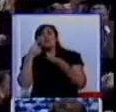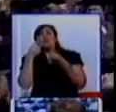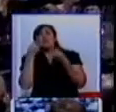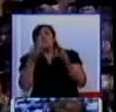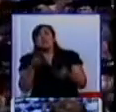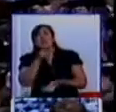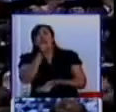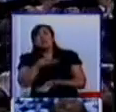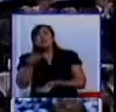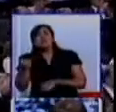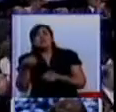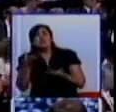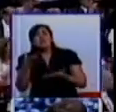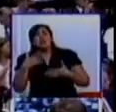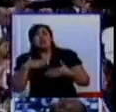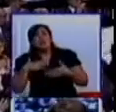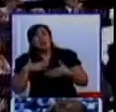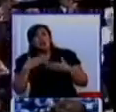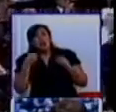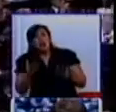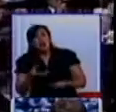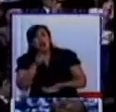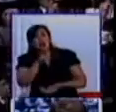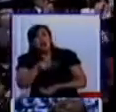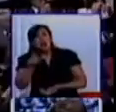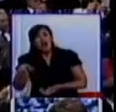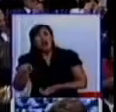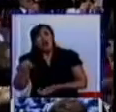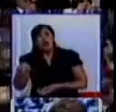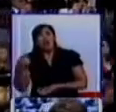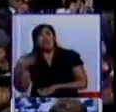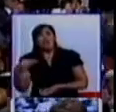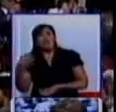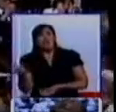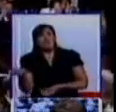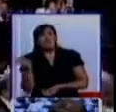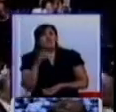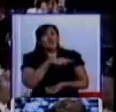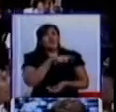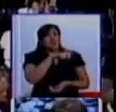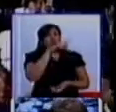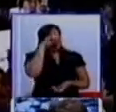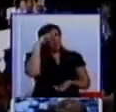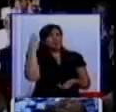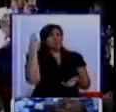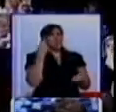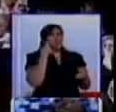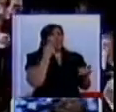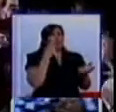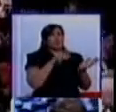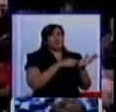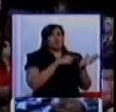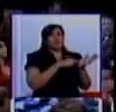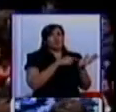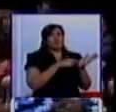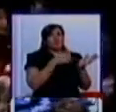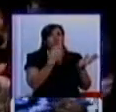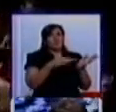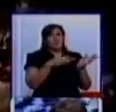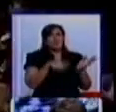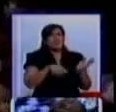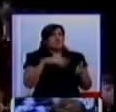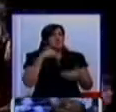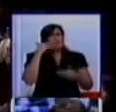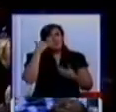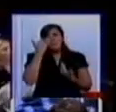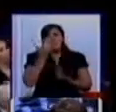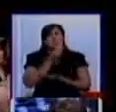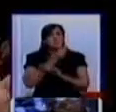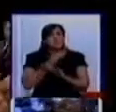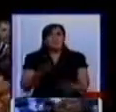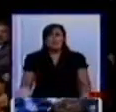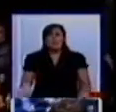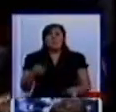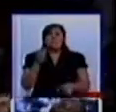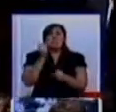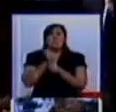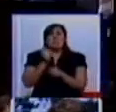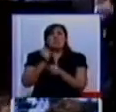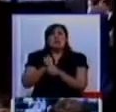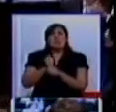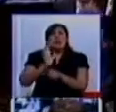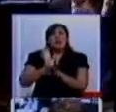en su sector, vuelvan al Estado, porque debemos terminar con esta verdadera vergüenza que es el